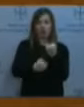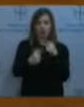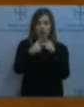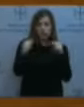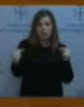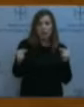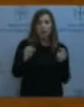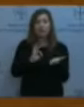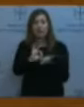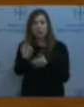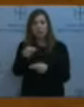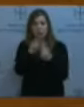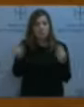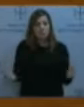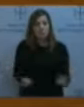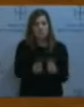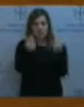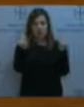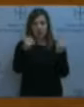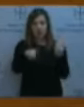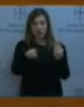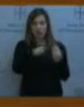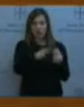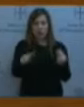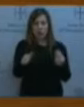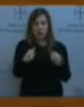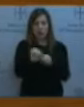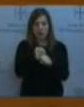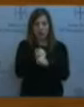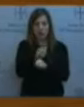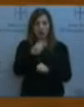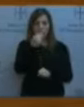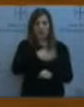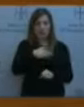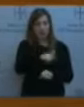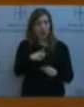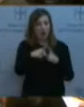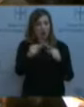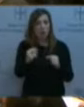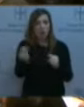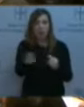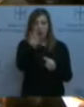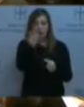públicos y el crecimiento del empleo y del bienestar de los asturianos. Muchas gracias.